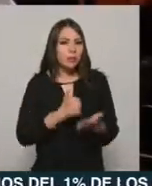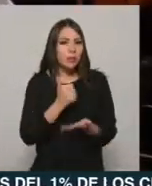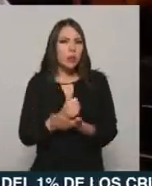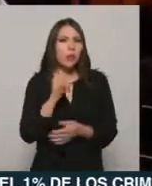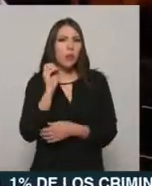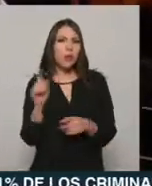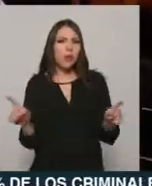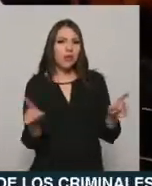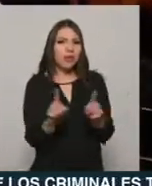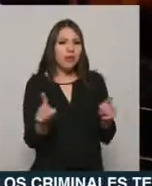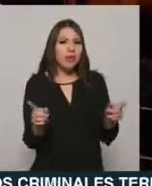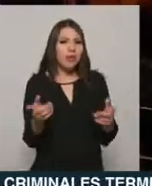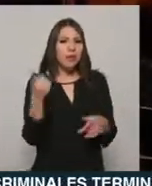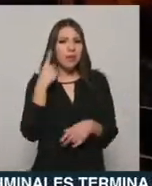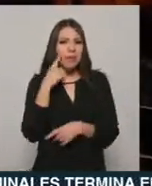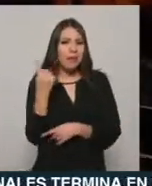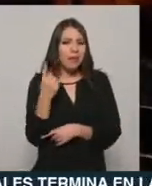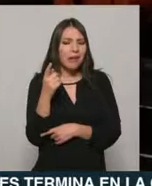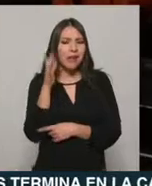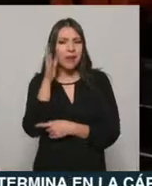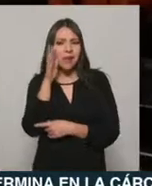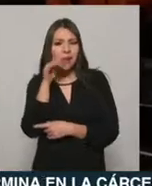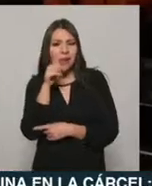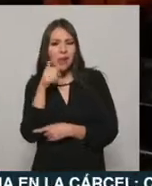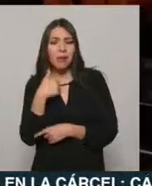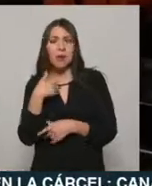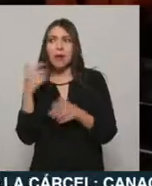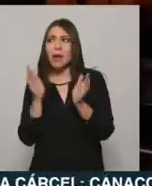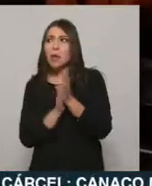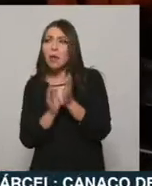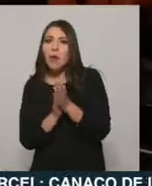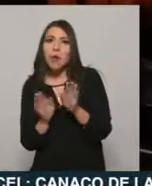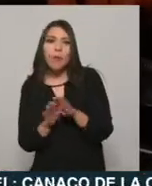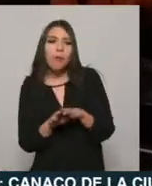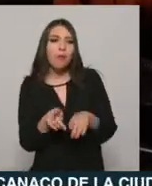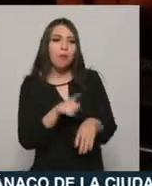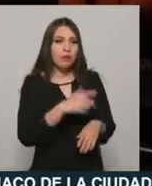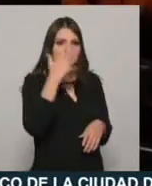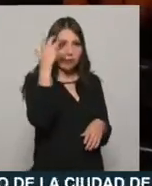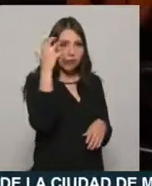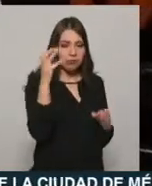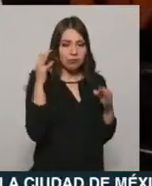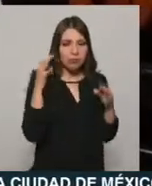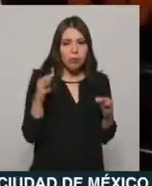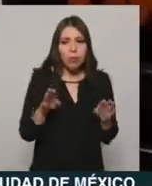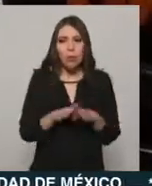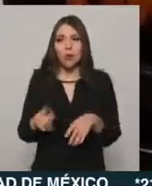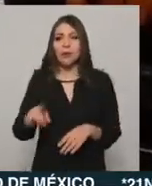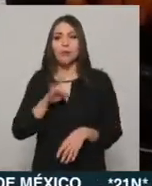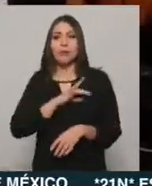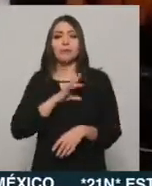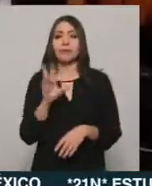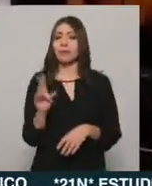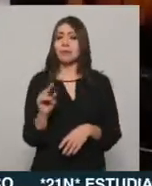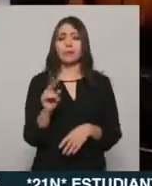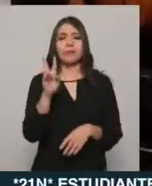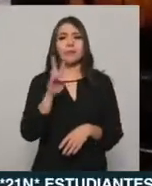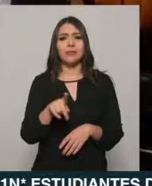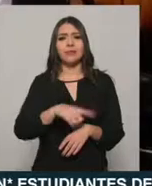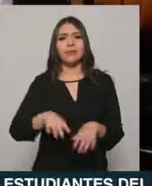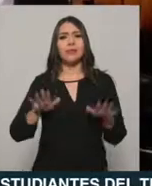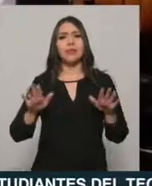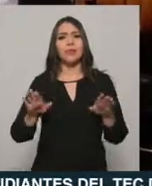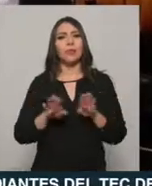las orquestas, donde aplaudo, será algo muy serio. Pero las orquestas típicas, sí, y en realidad no lo es un ambiente muy relajado, pero